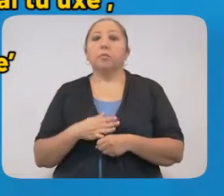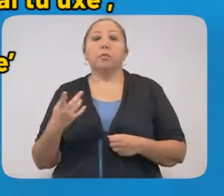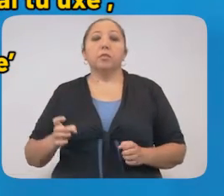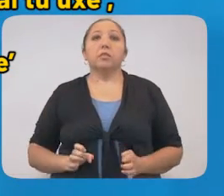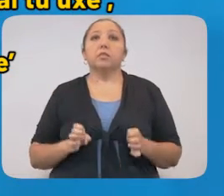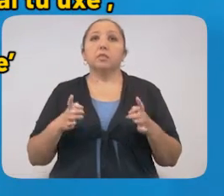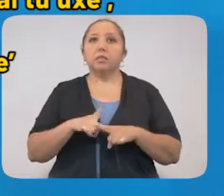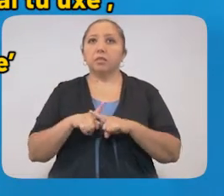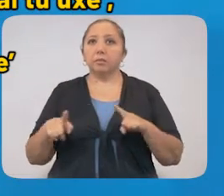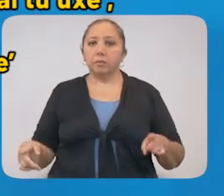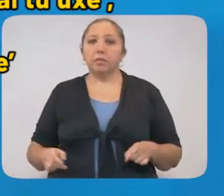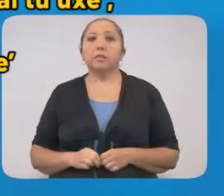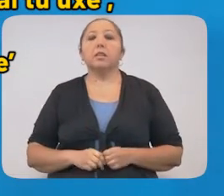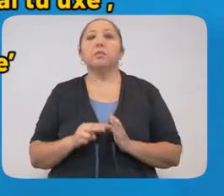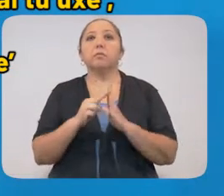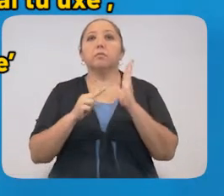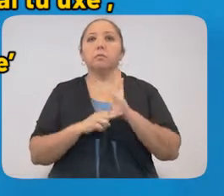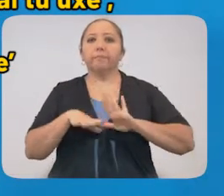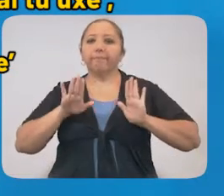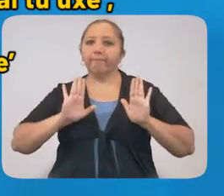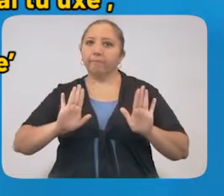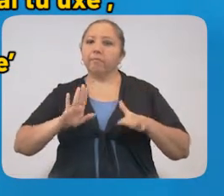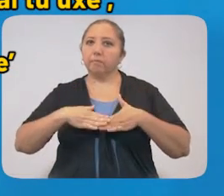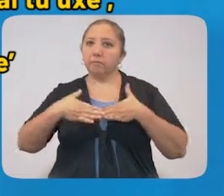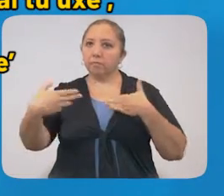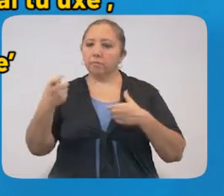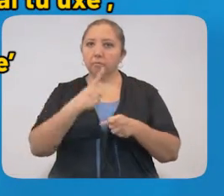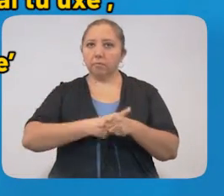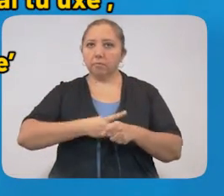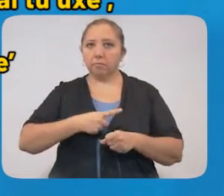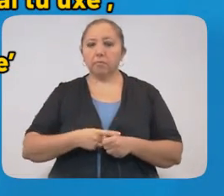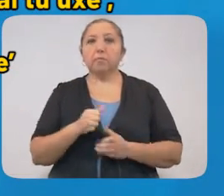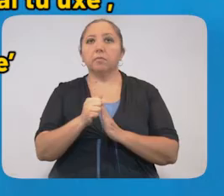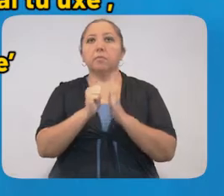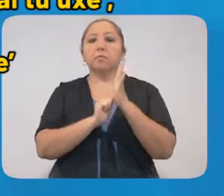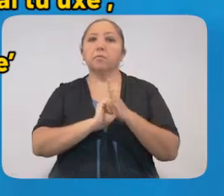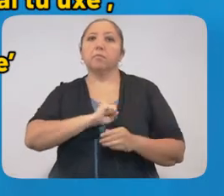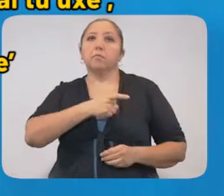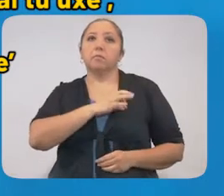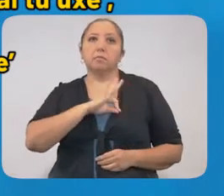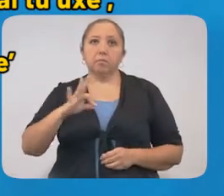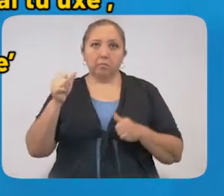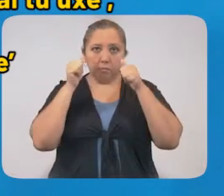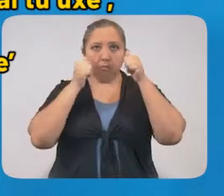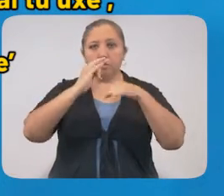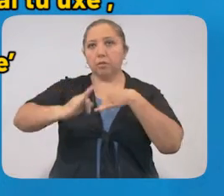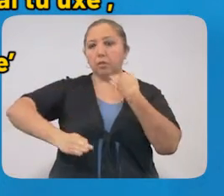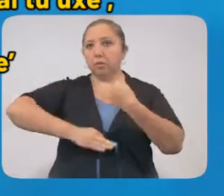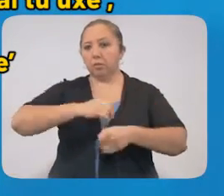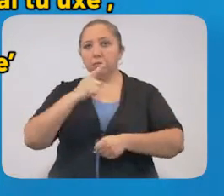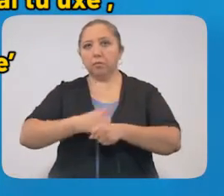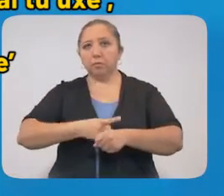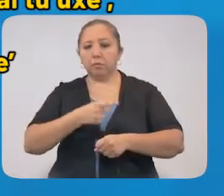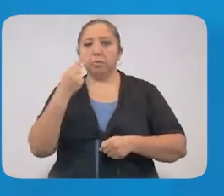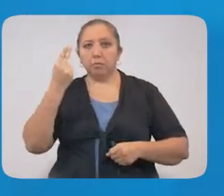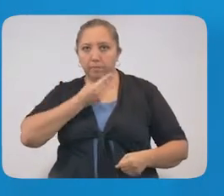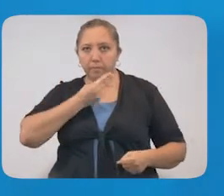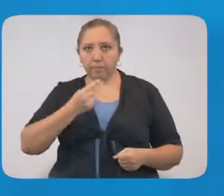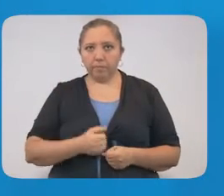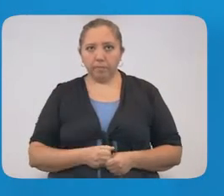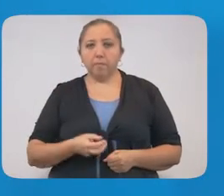se han establecido diversas medidas para frenar el avance de esta enfermedad y el sistema de salud pueda atender a todos los contagiados que lo